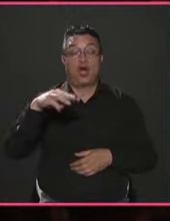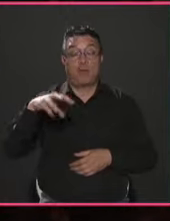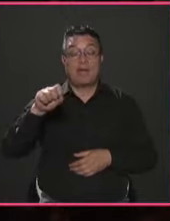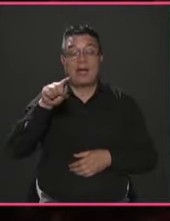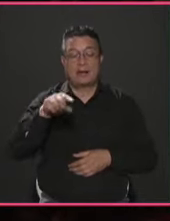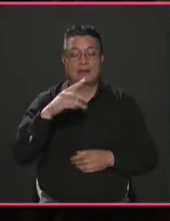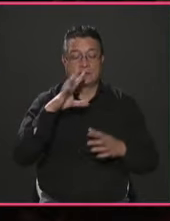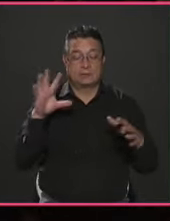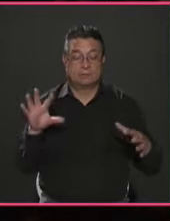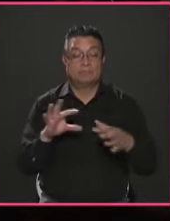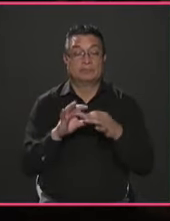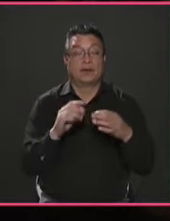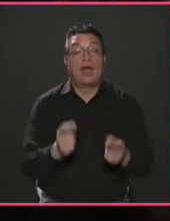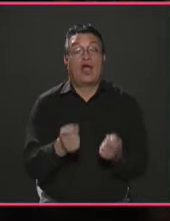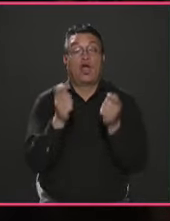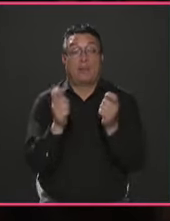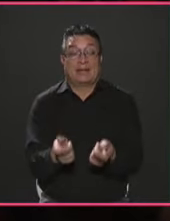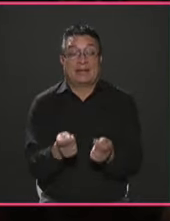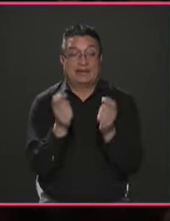relacionado a la